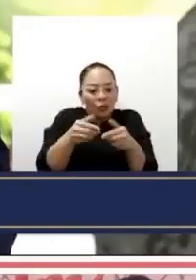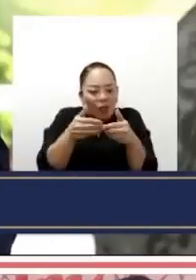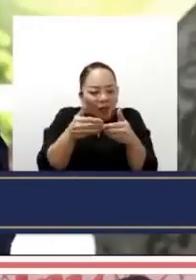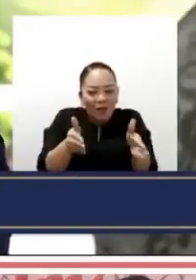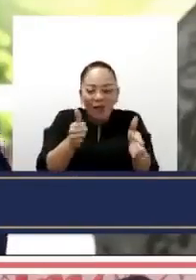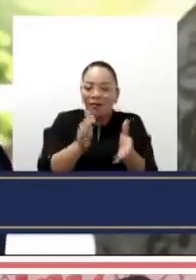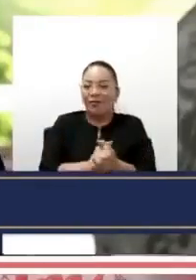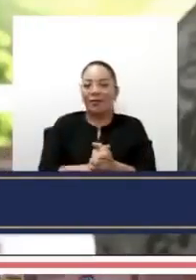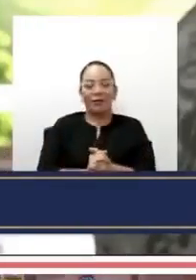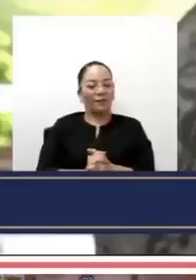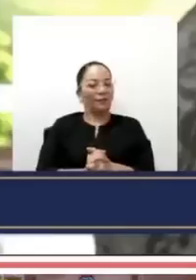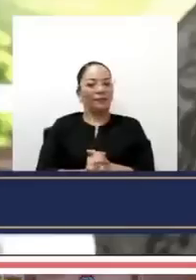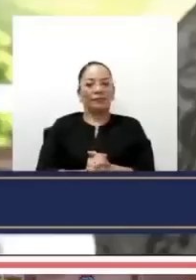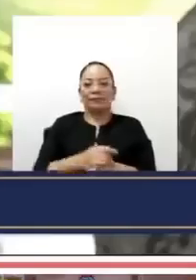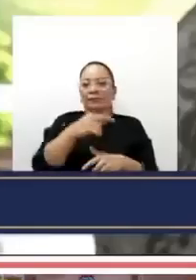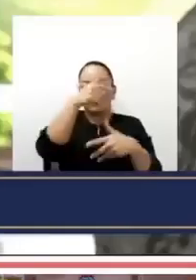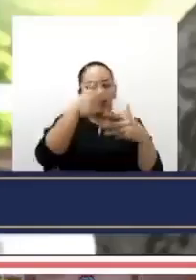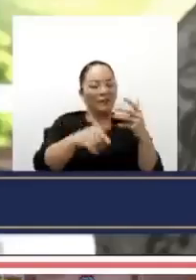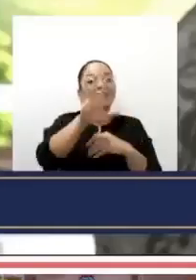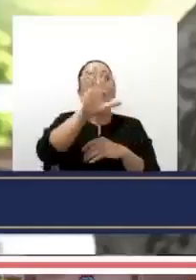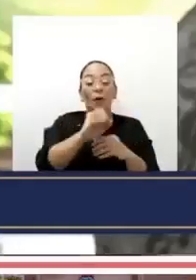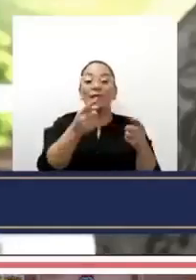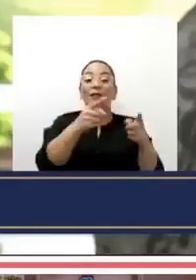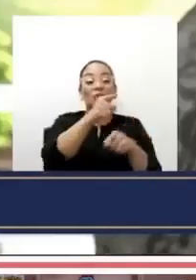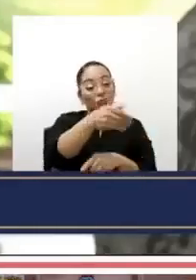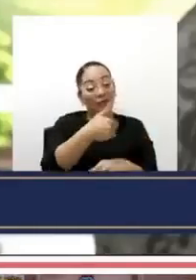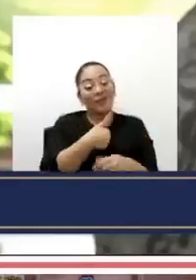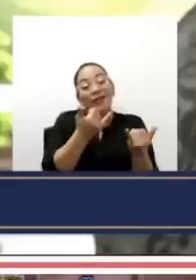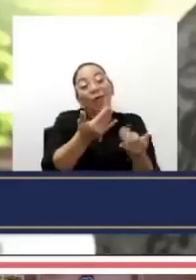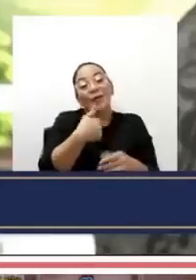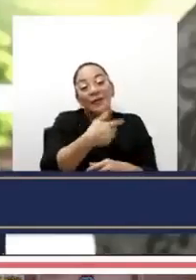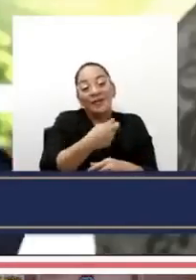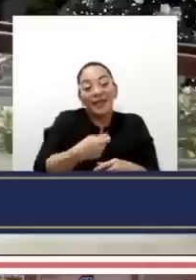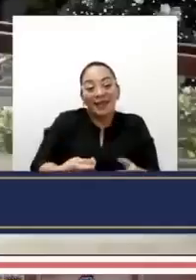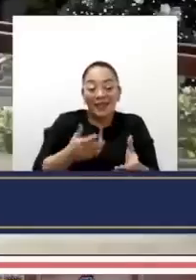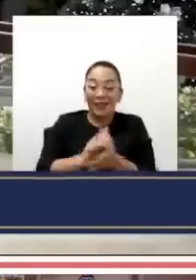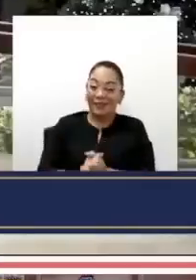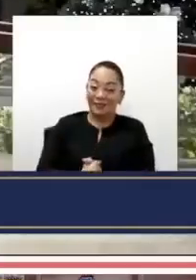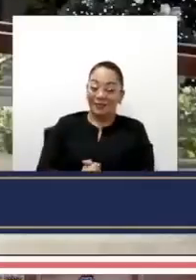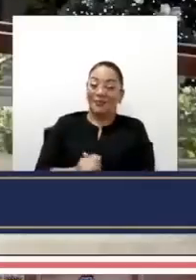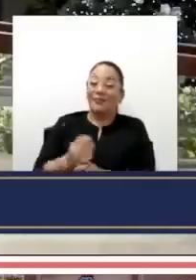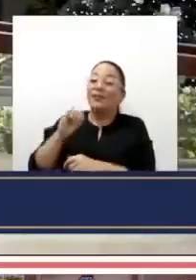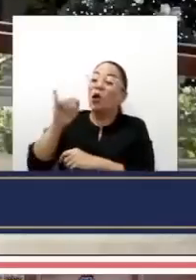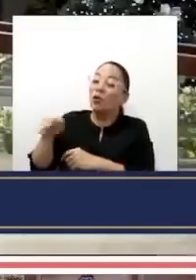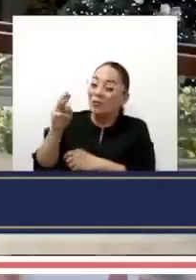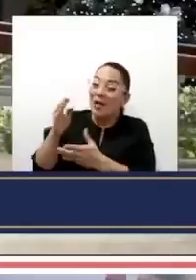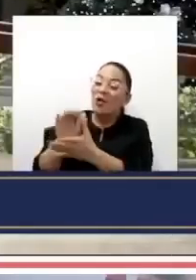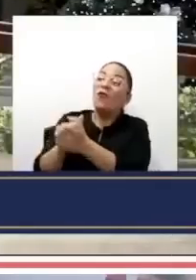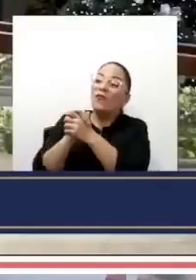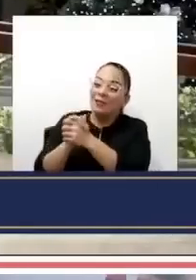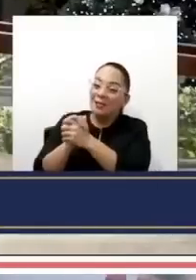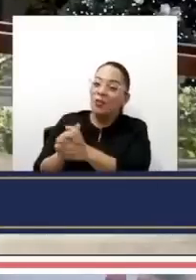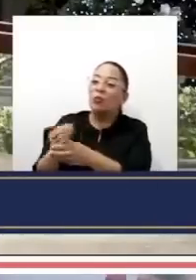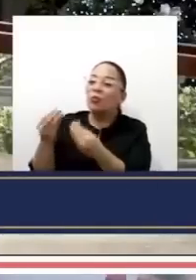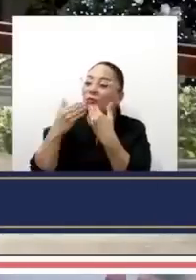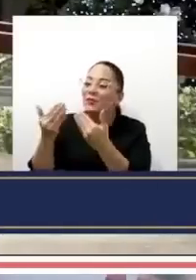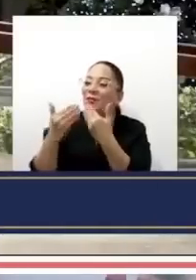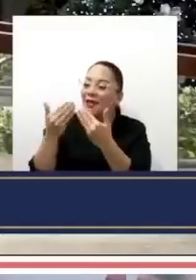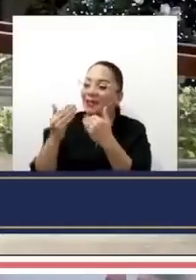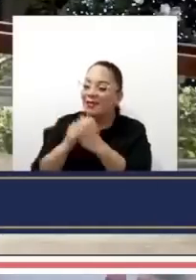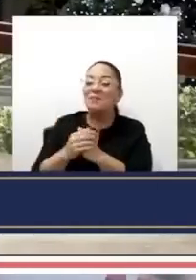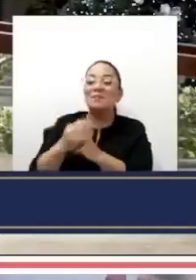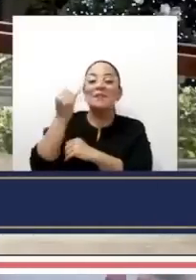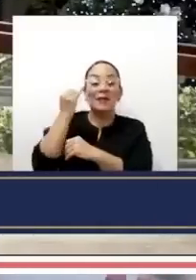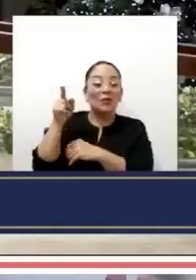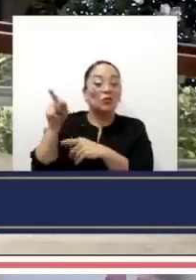señor presidente, las 50 causas que usted tiene abiertas. José Miguel, lo felicito, muchísimas gracias. Me imagino que